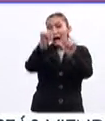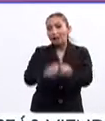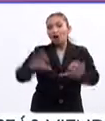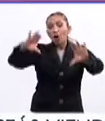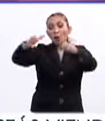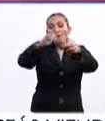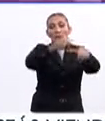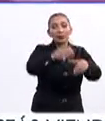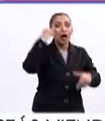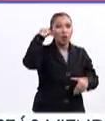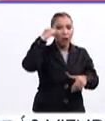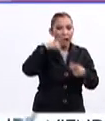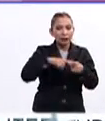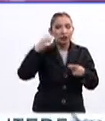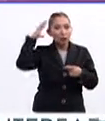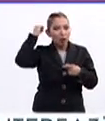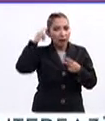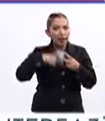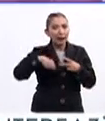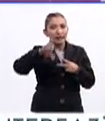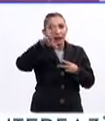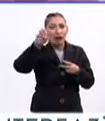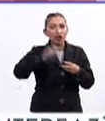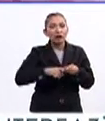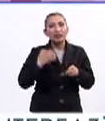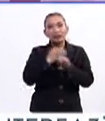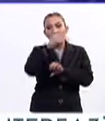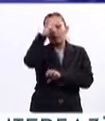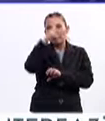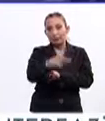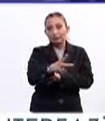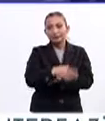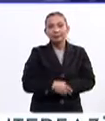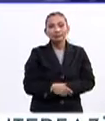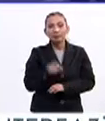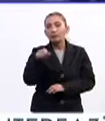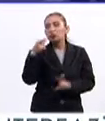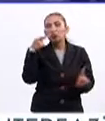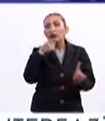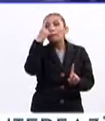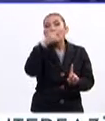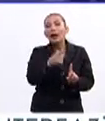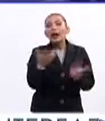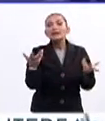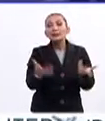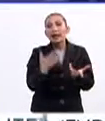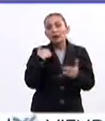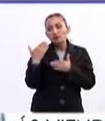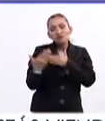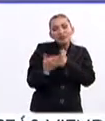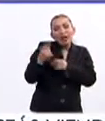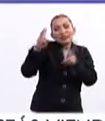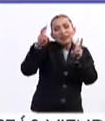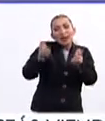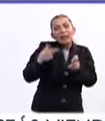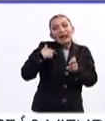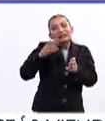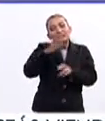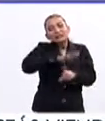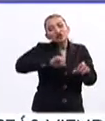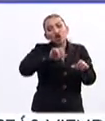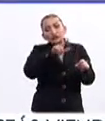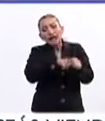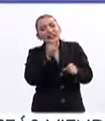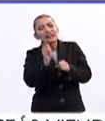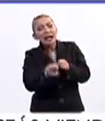artísticas en comunidades de Oaxaca, Morelos, Quintana Roo y el Estado de México, con el objetivo de lograr una aproximación a temáticas de carácter